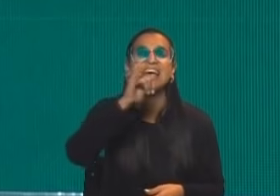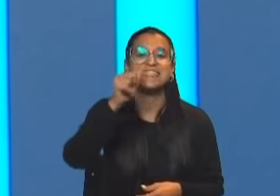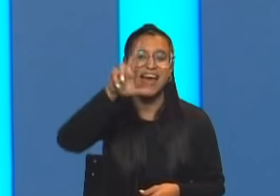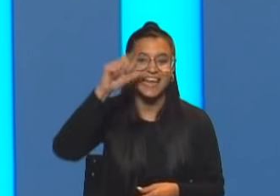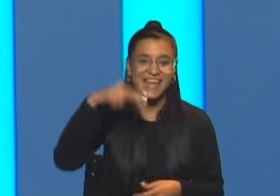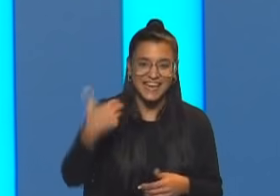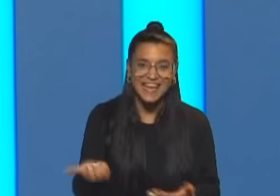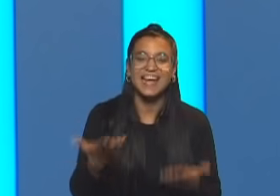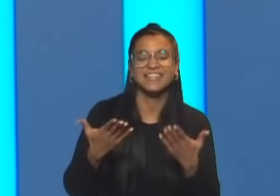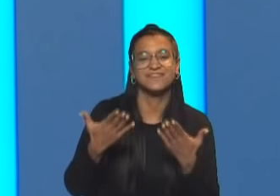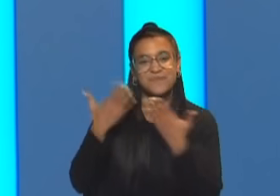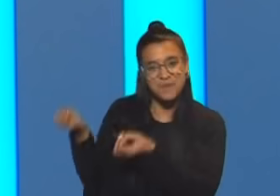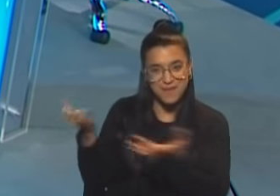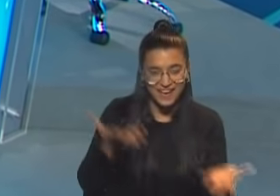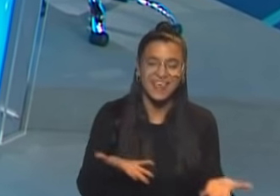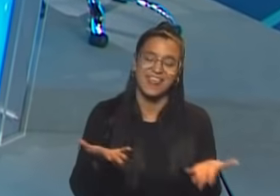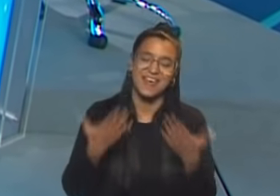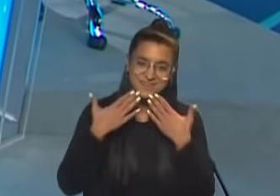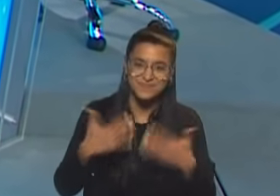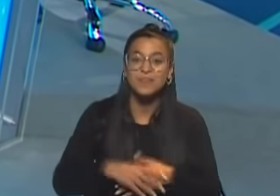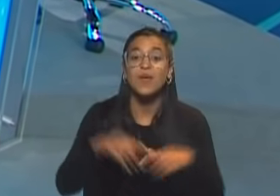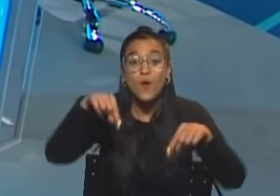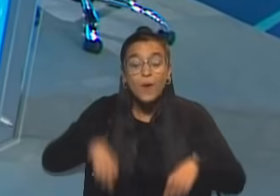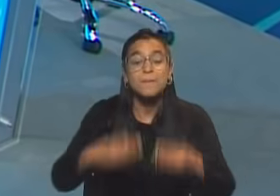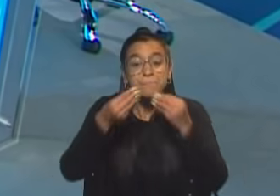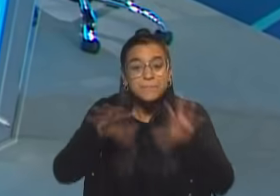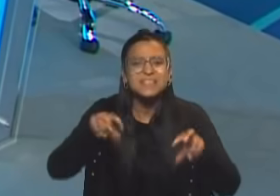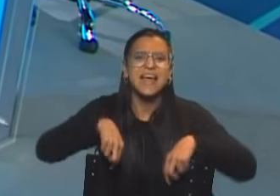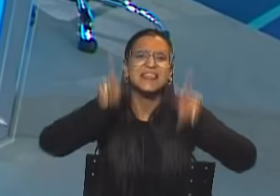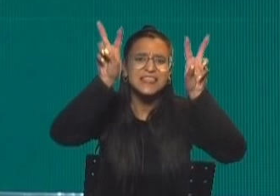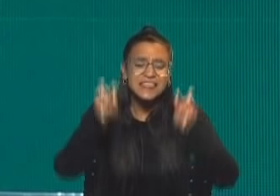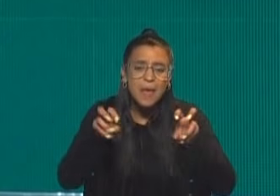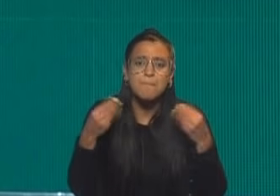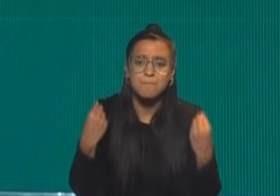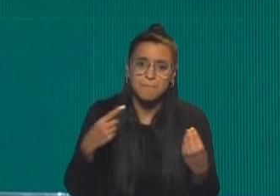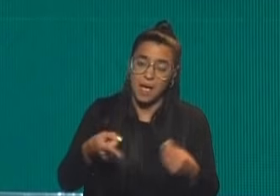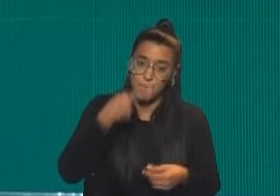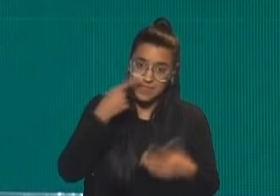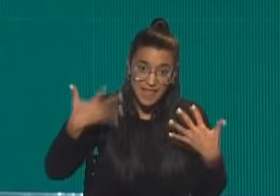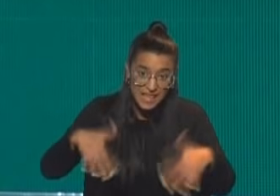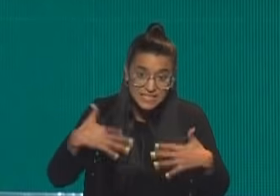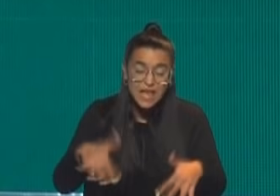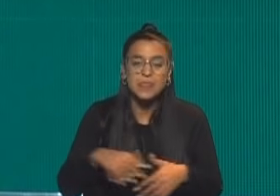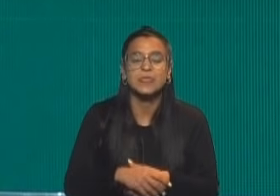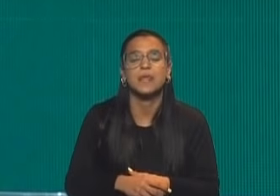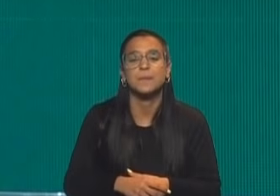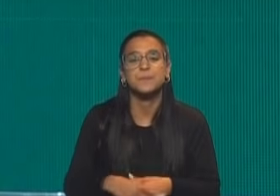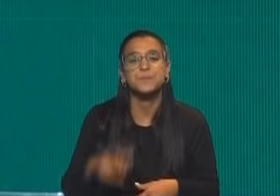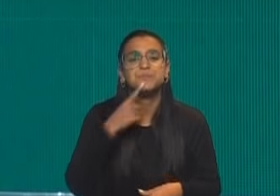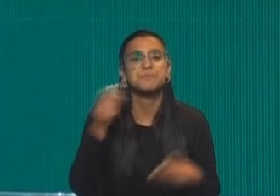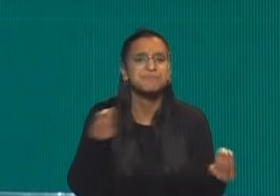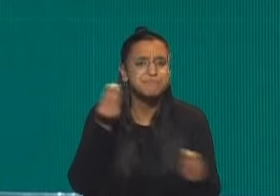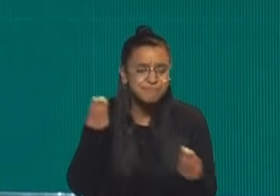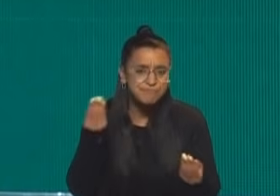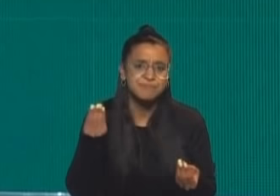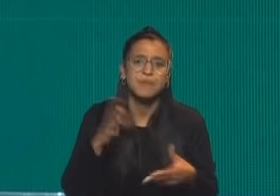bienvenida. Bueno, por favor, un gusto. Se suma Nazarena porque vamos a abrir hoy con un tema sobre el que es interesante volver. Tiene que ver con lo que ocurre